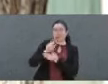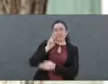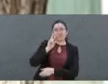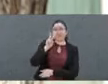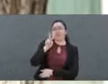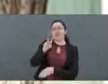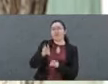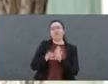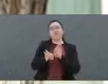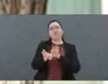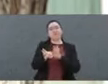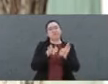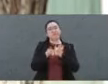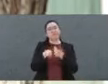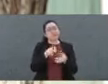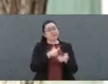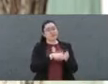trabajando.